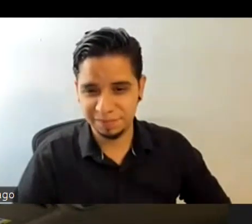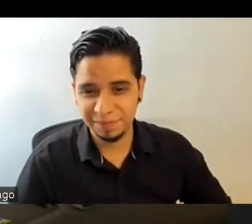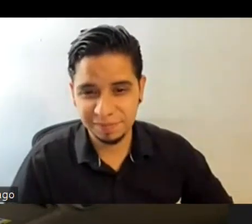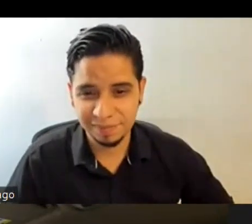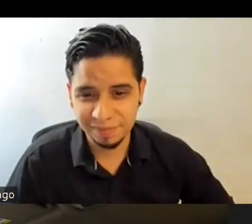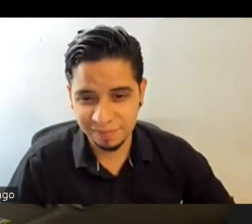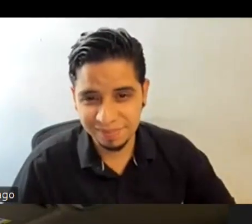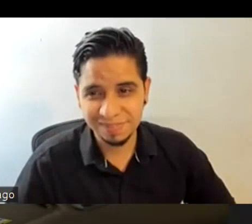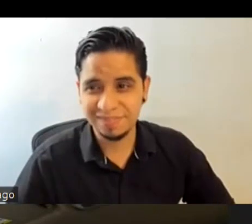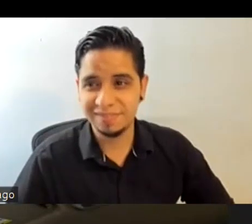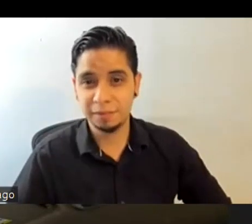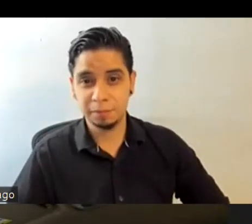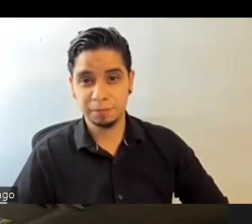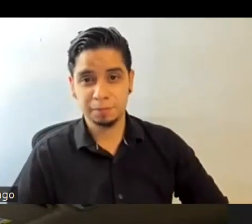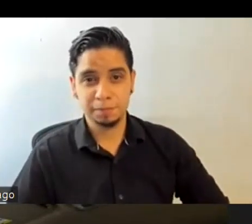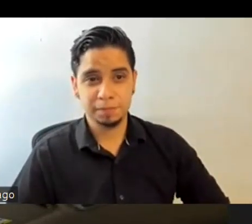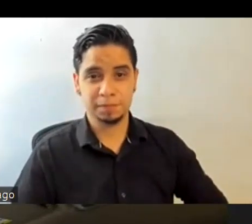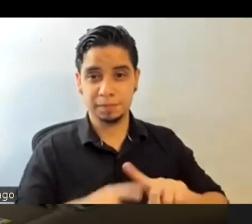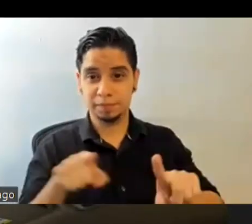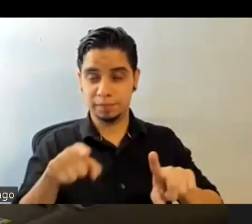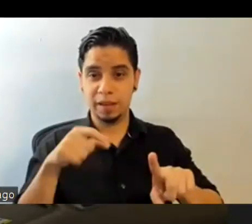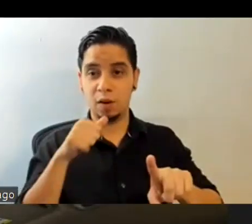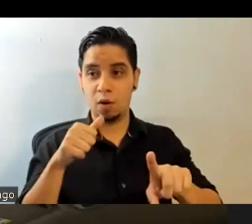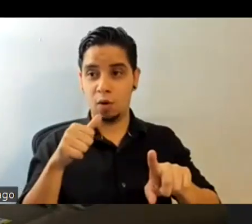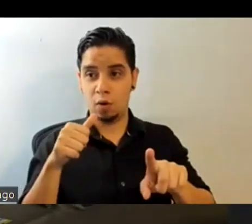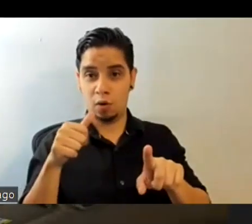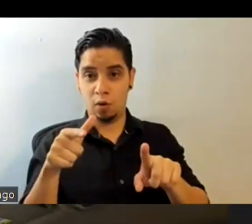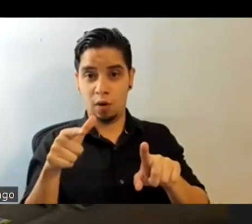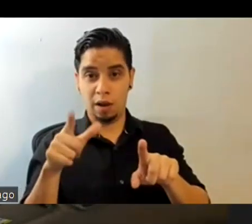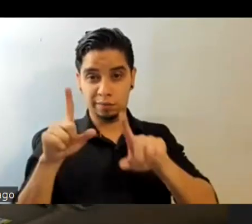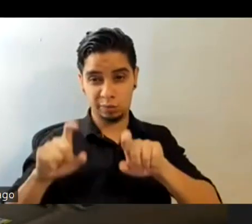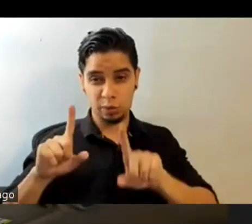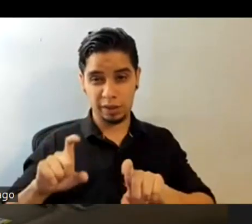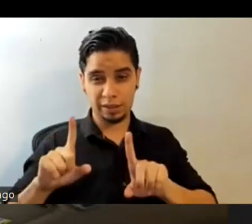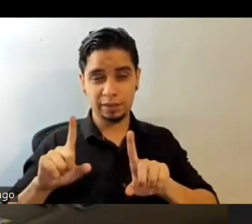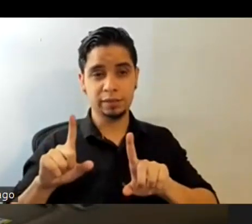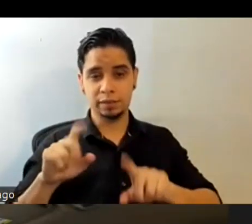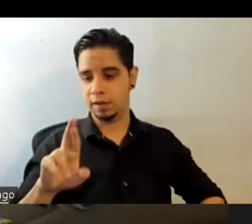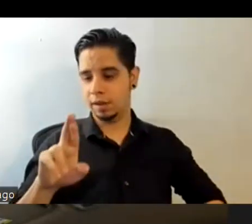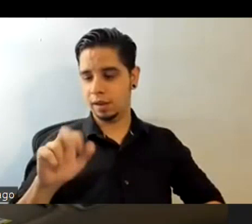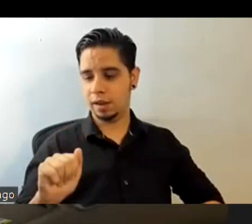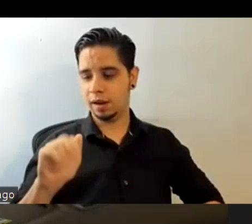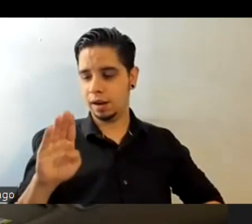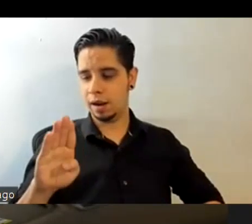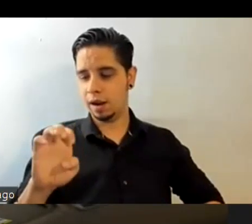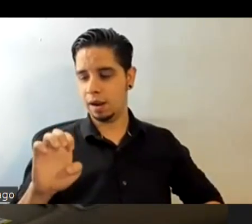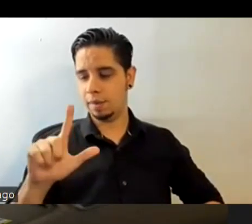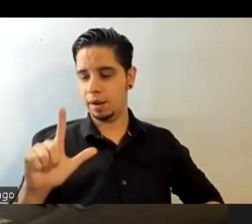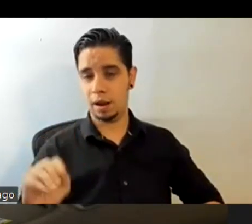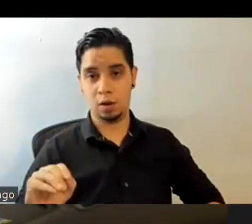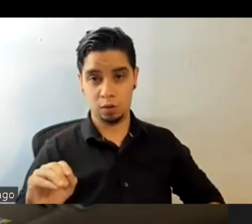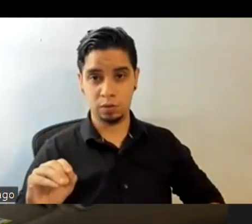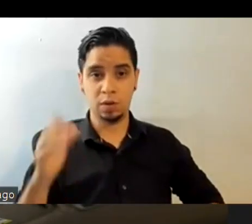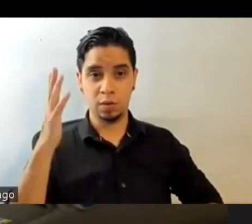curiosa. Pues, mira, vamos rápidamente a la encuesta. De hecho, Ravelo, si la sabes, mira, porque estamos